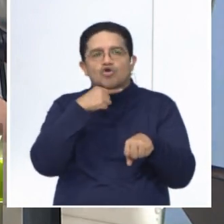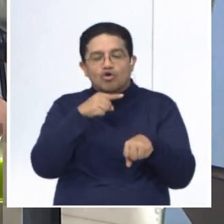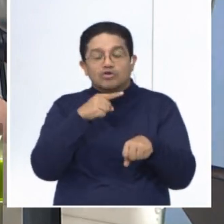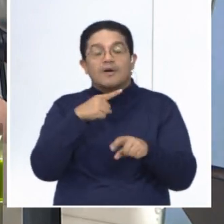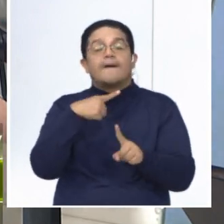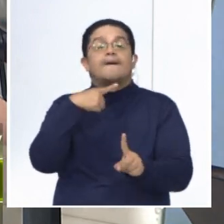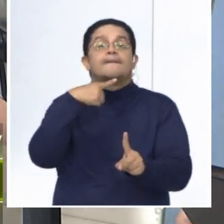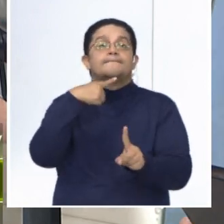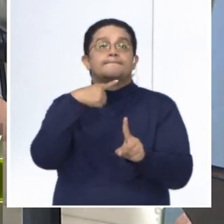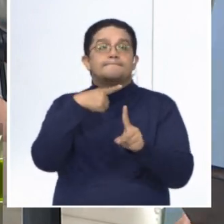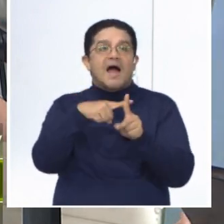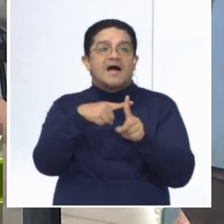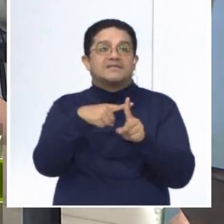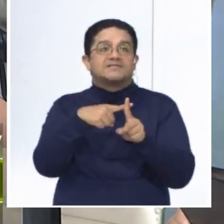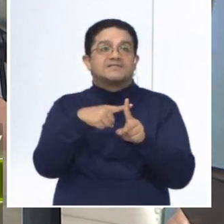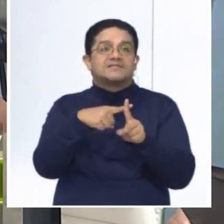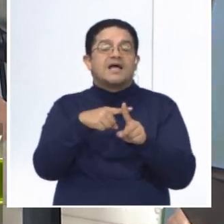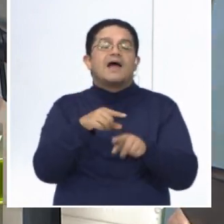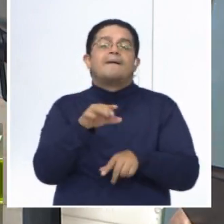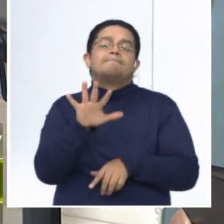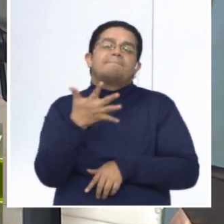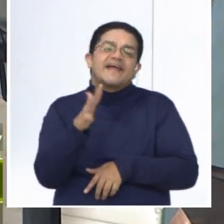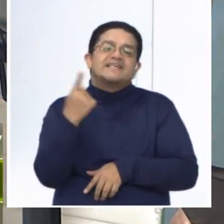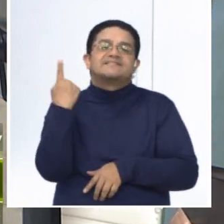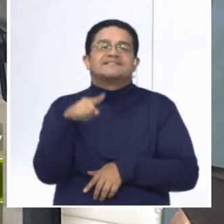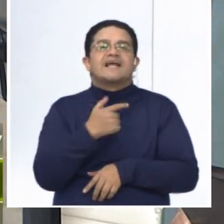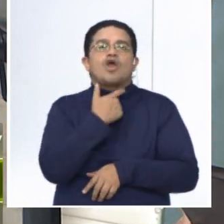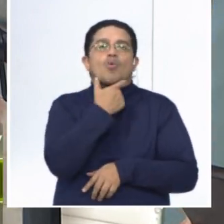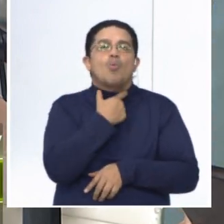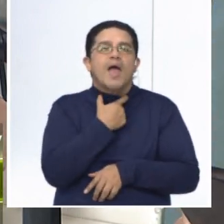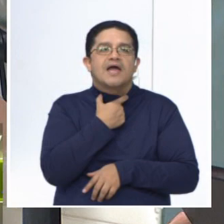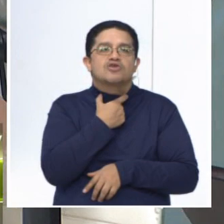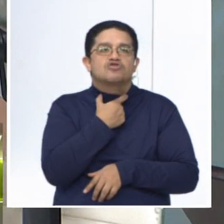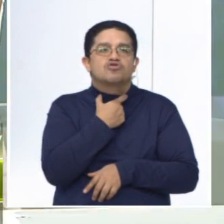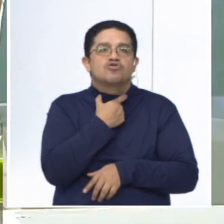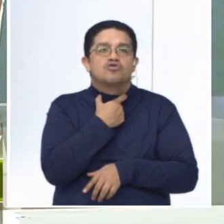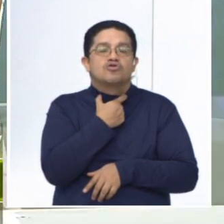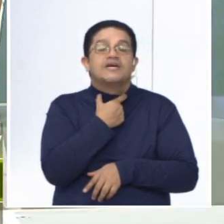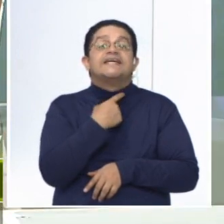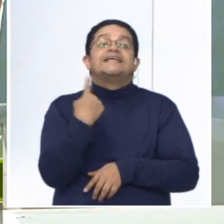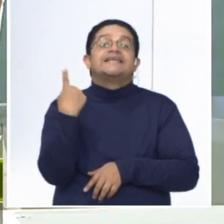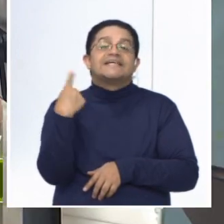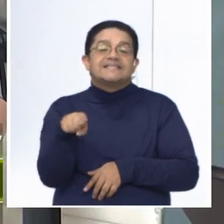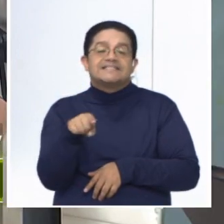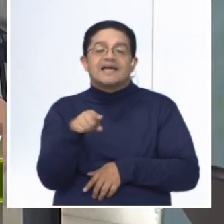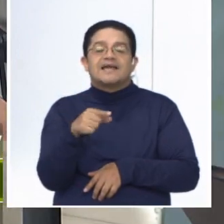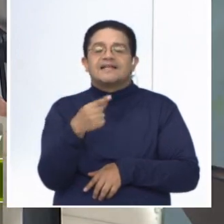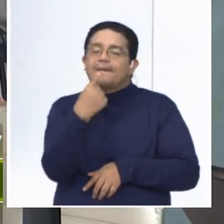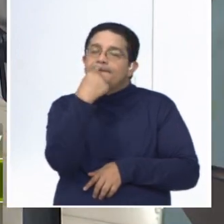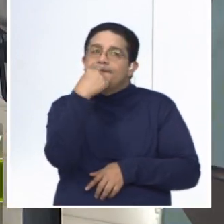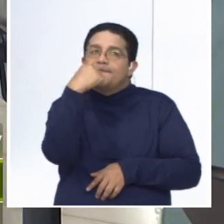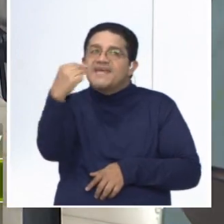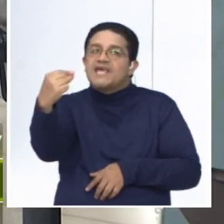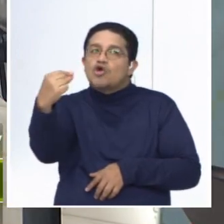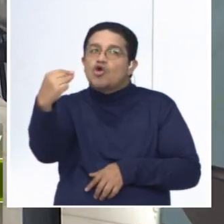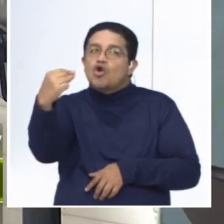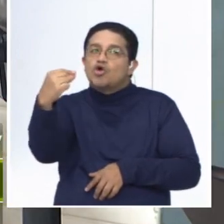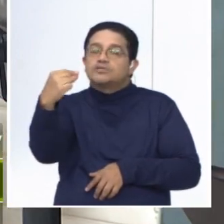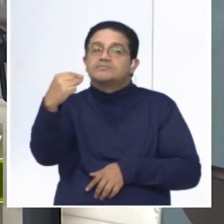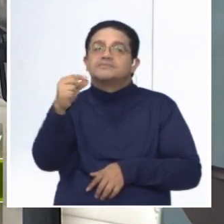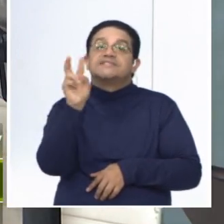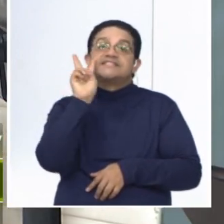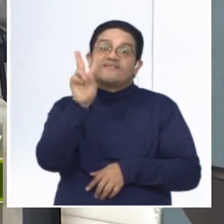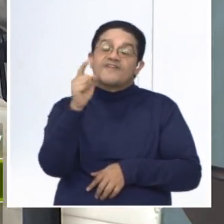se le nota como si tuviera un cuello. Él es gordito y abajo. Y el piquito es más largo, ¿no? Tiene como un cuello, ¿verdad? Se le ven los